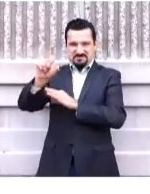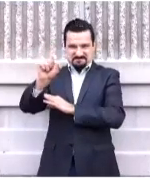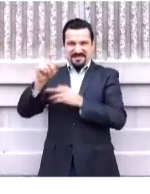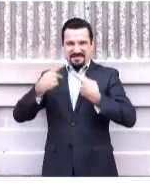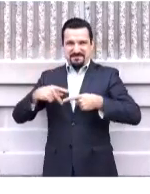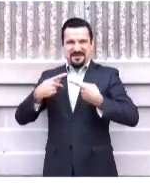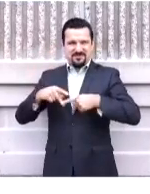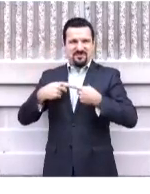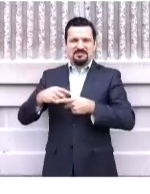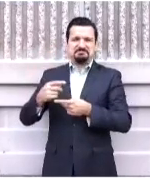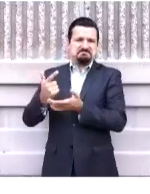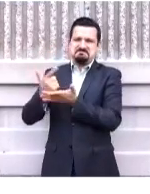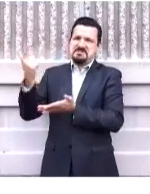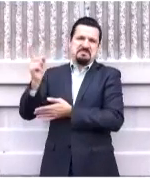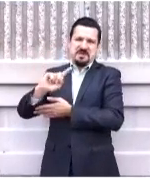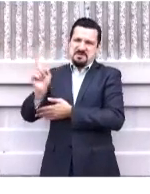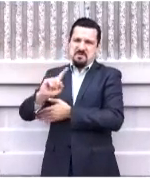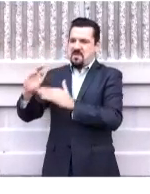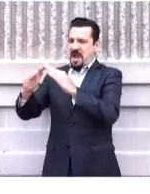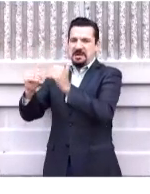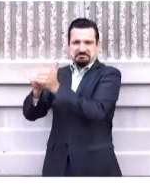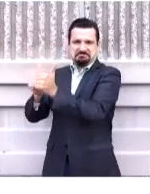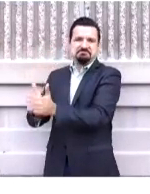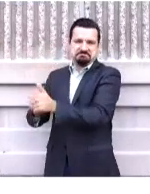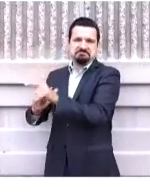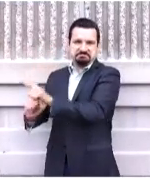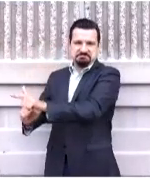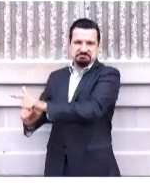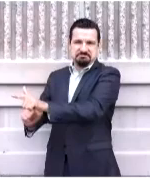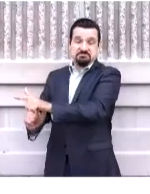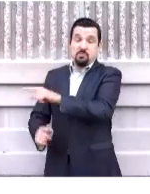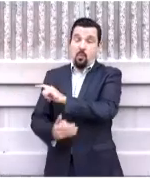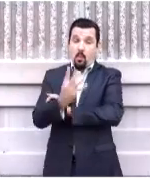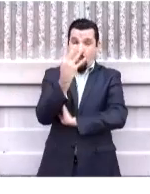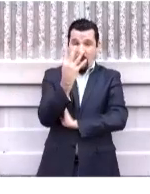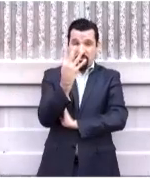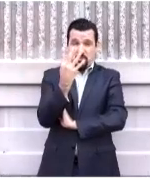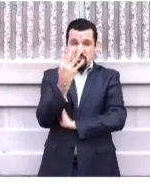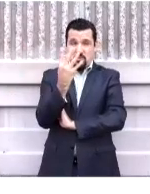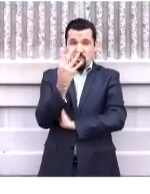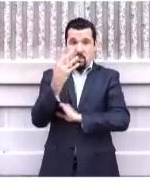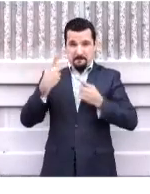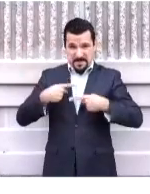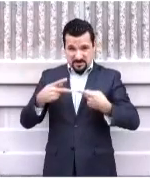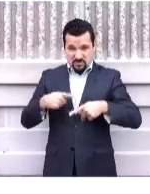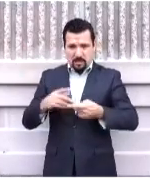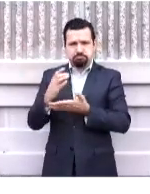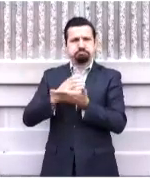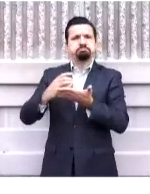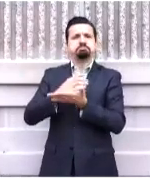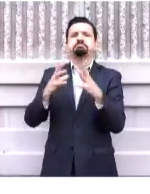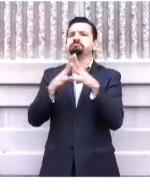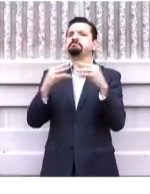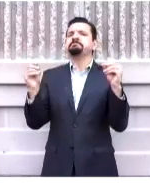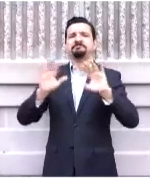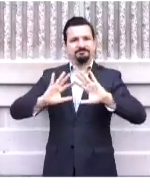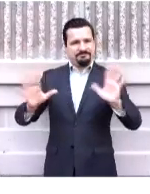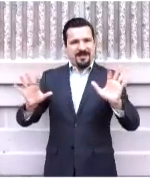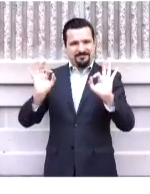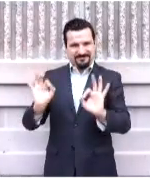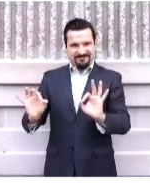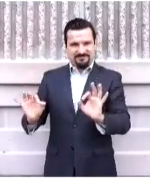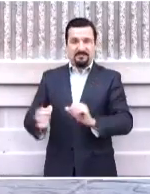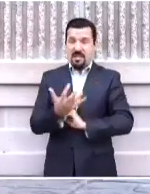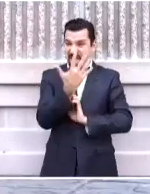moderados, con manejo en casa. 4 se han curado.